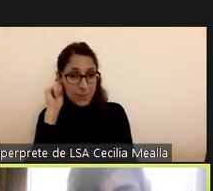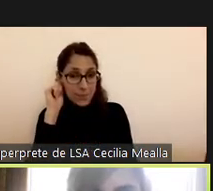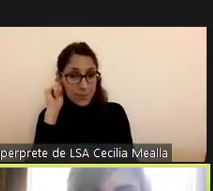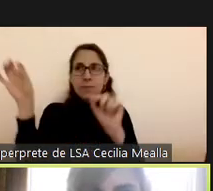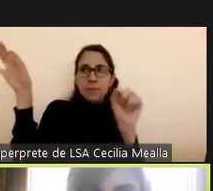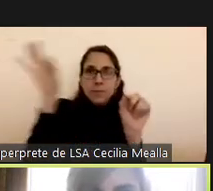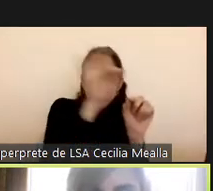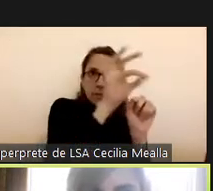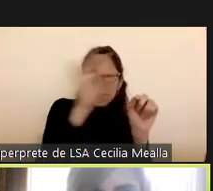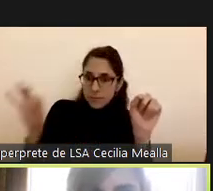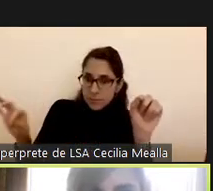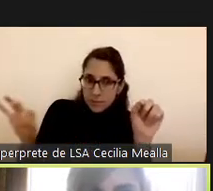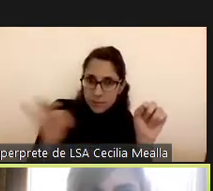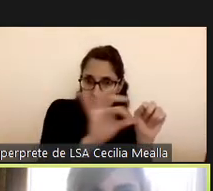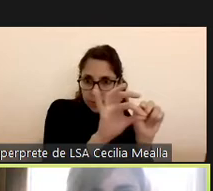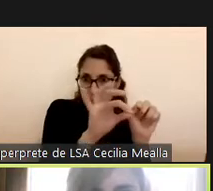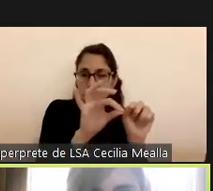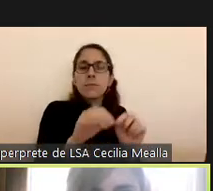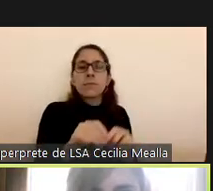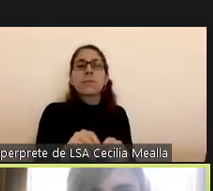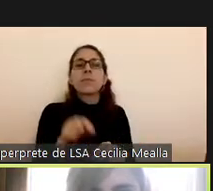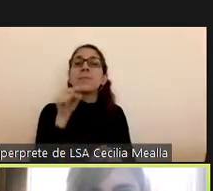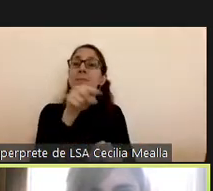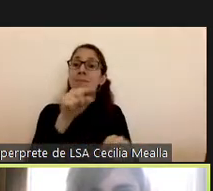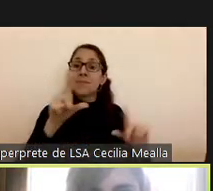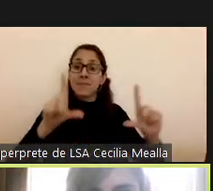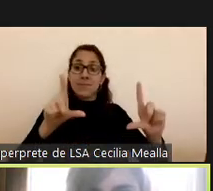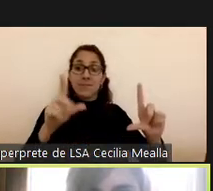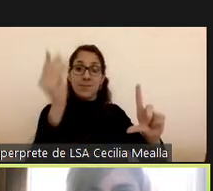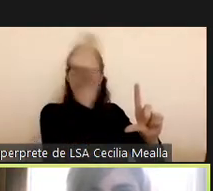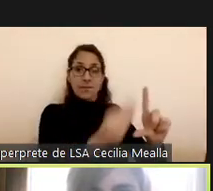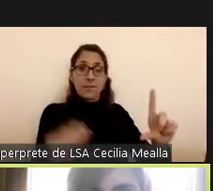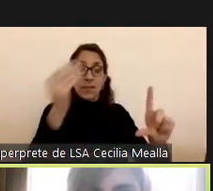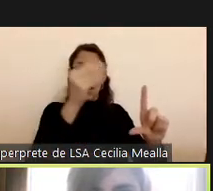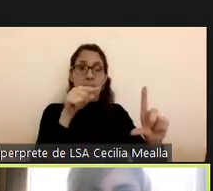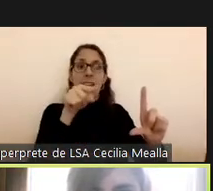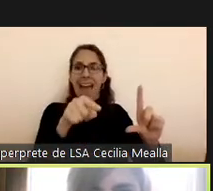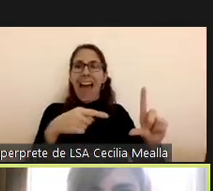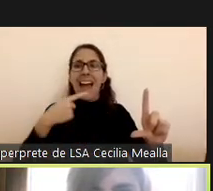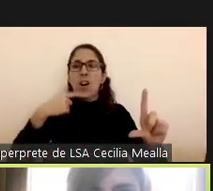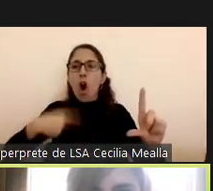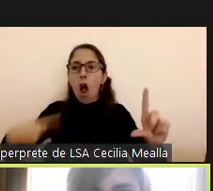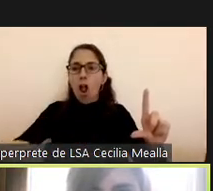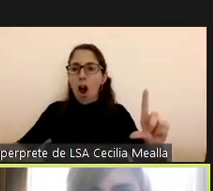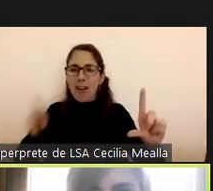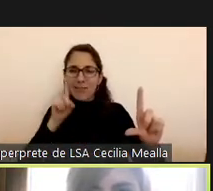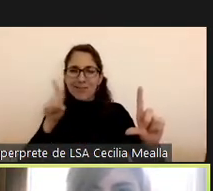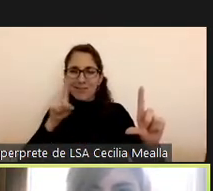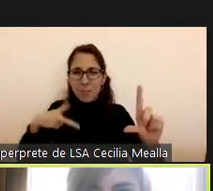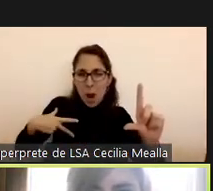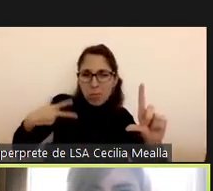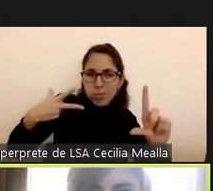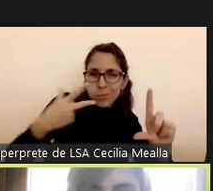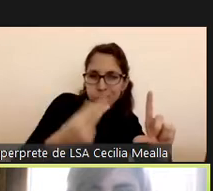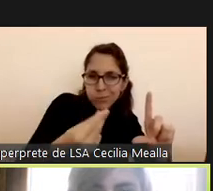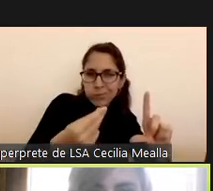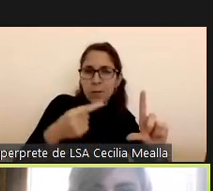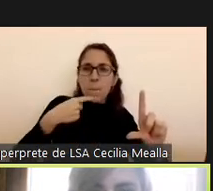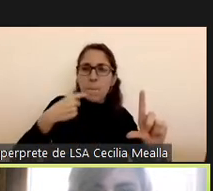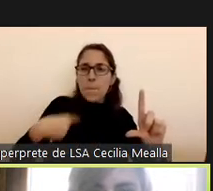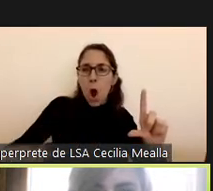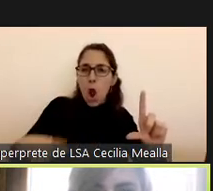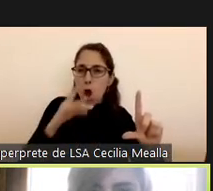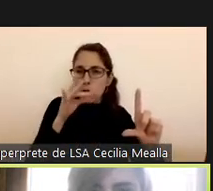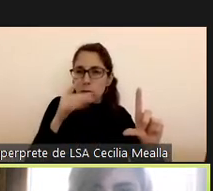bacterias. Esta imagen tiene una tinción, por eso van a ver las bacterias de dos colores.